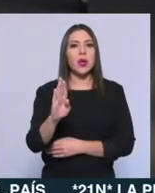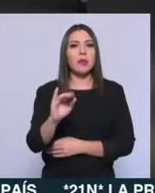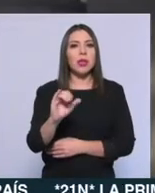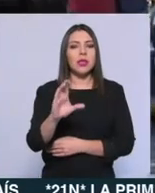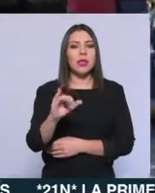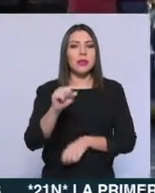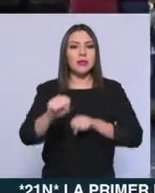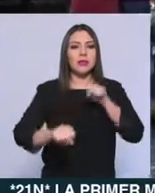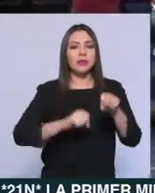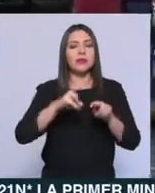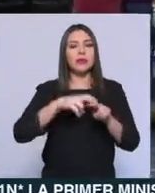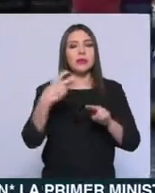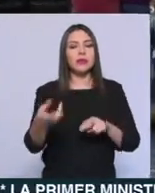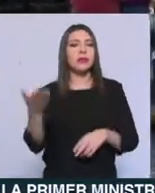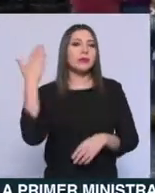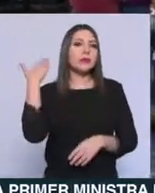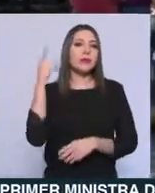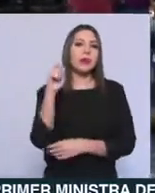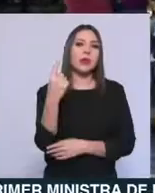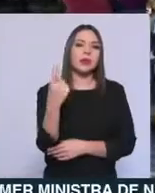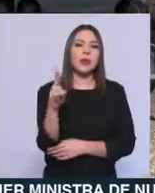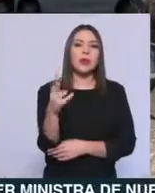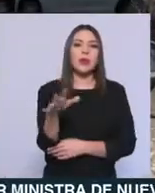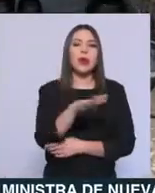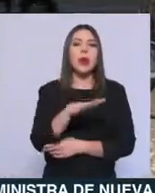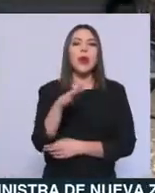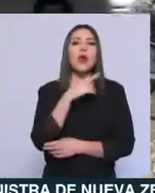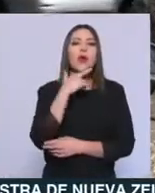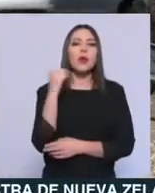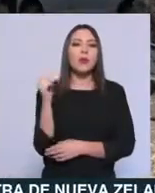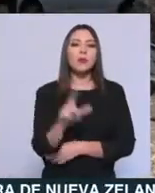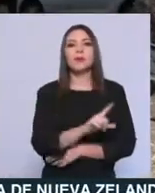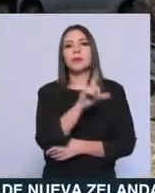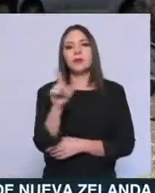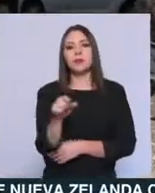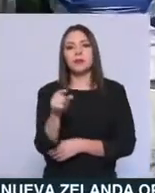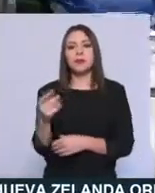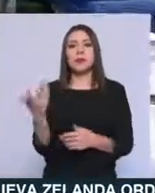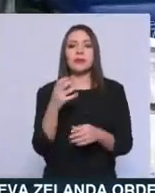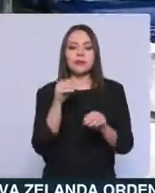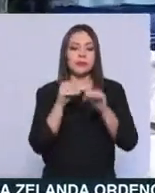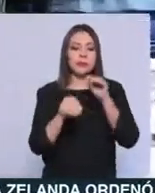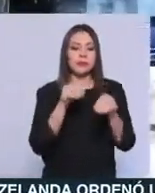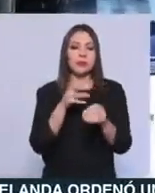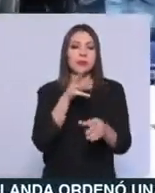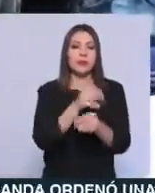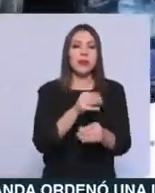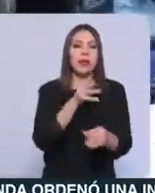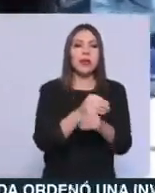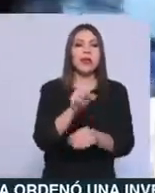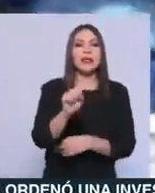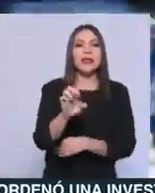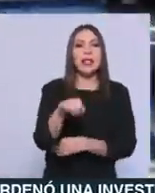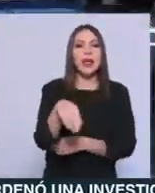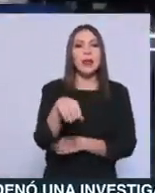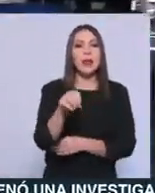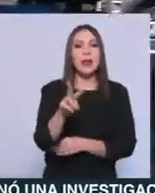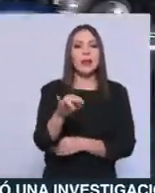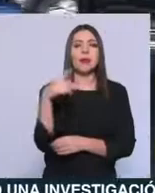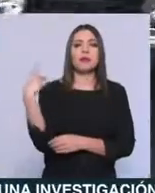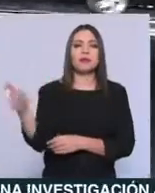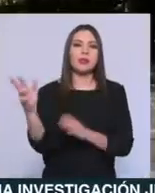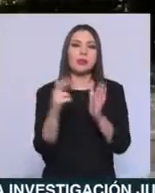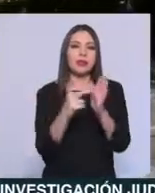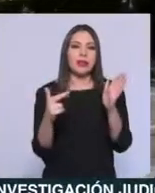Roma. Ante ello, la CEMOVI realizó modificaciones al Reglamento de Tránsito de la Ciudad de México, que entrará en vigor el